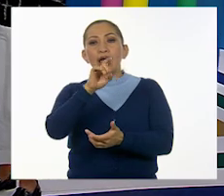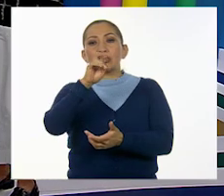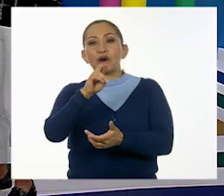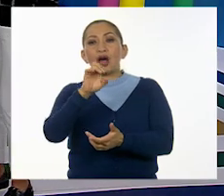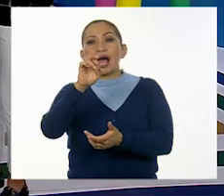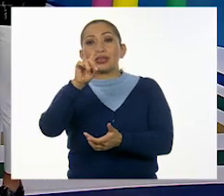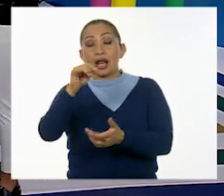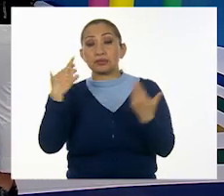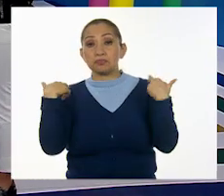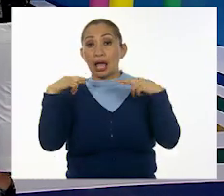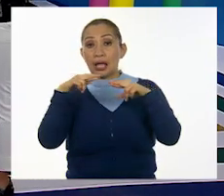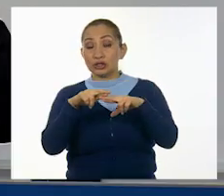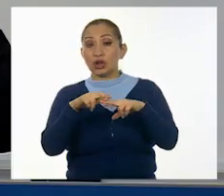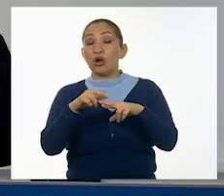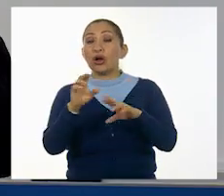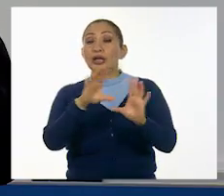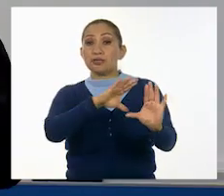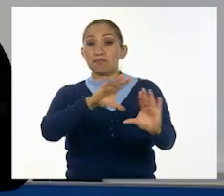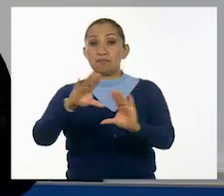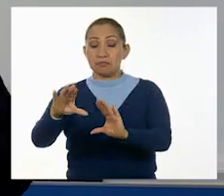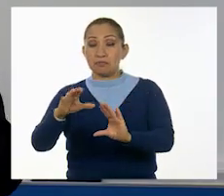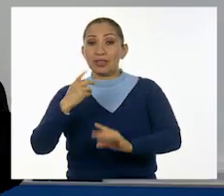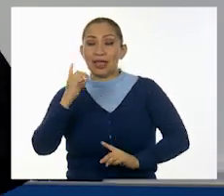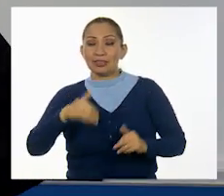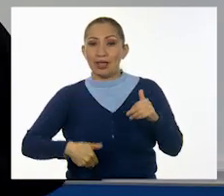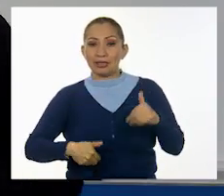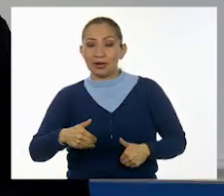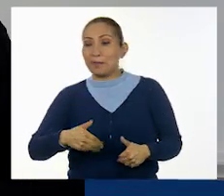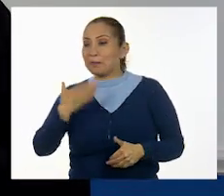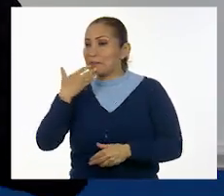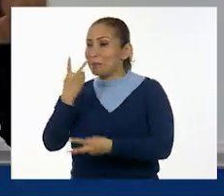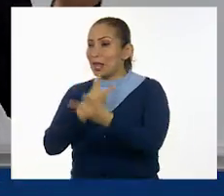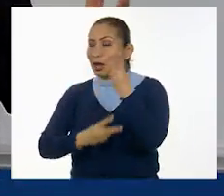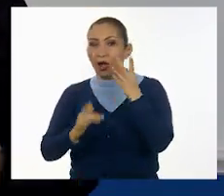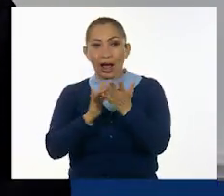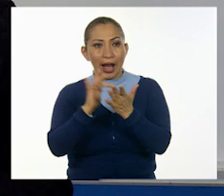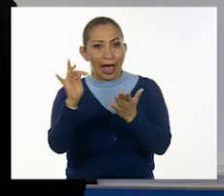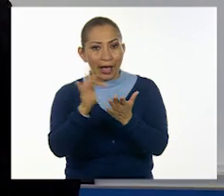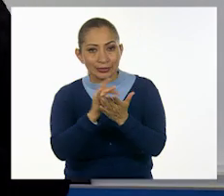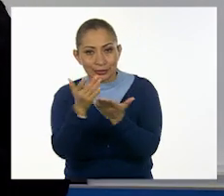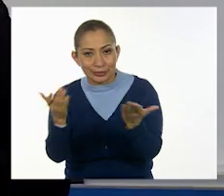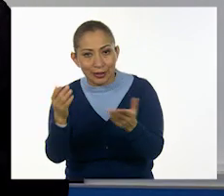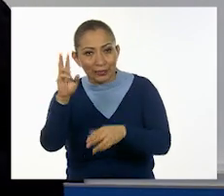y docente de teatro. Bienvenido. Bienvenido. Bienvenido, gracias.